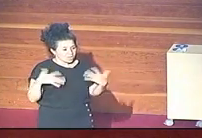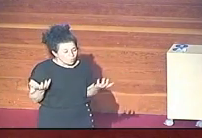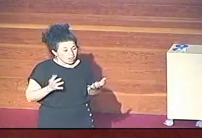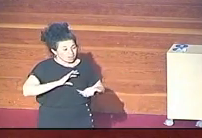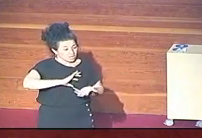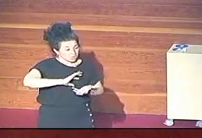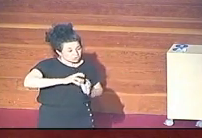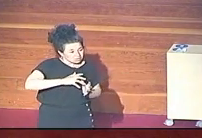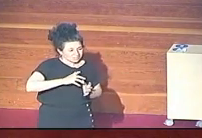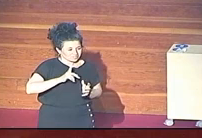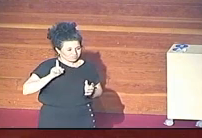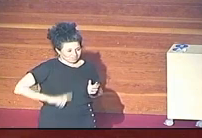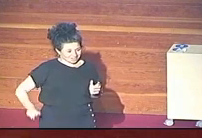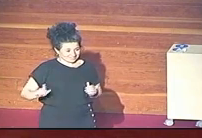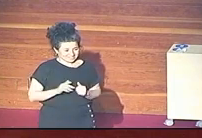falsas